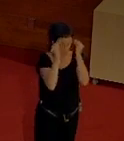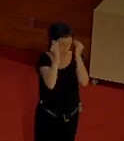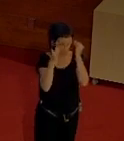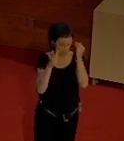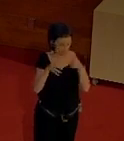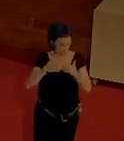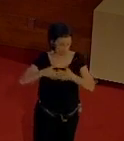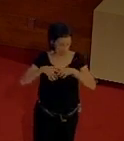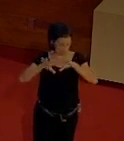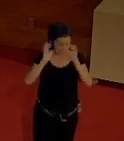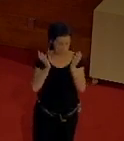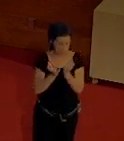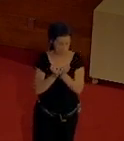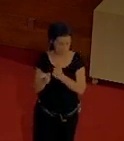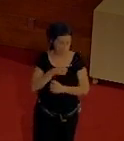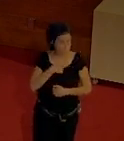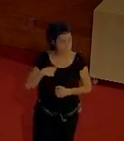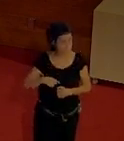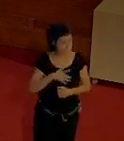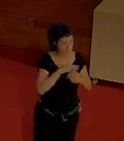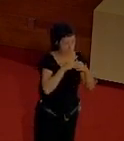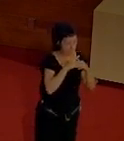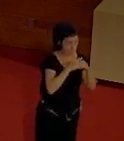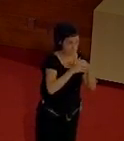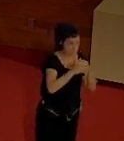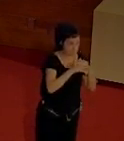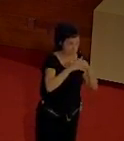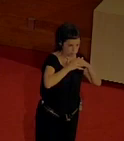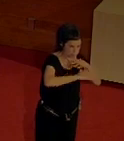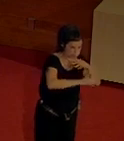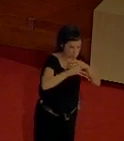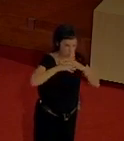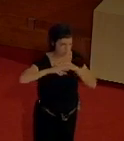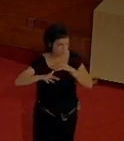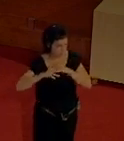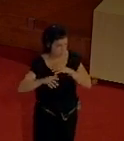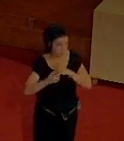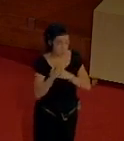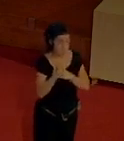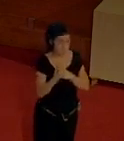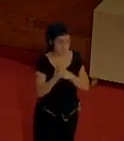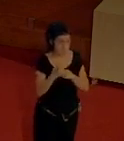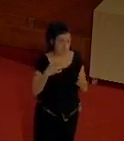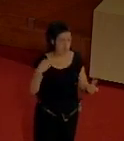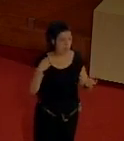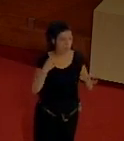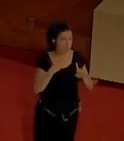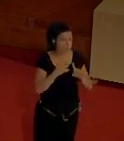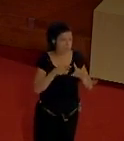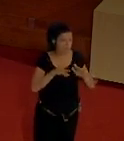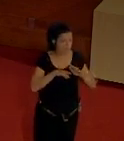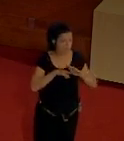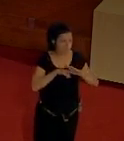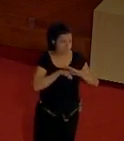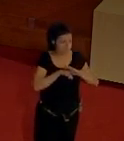china necesita los mares y los océanos para poder mantener esa dinámica de crecimiento Y